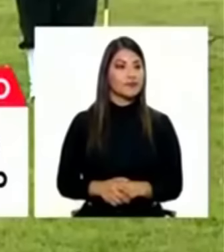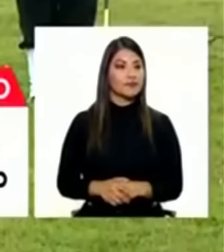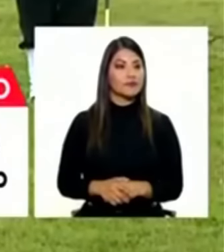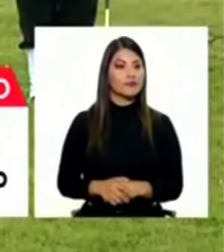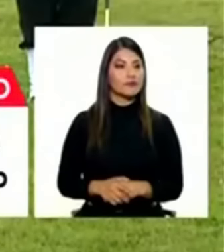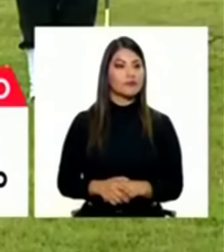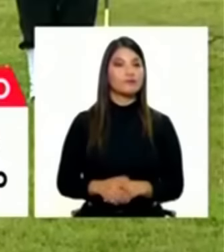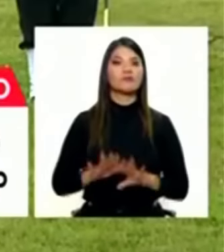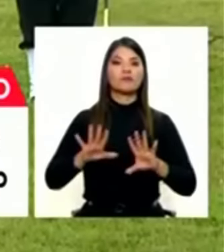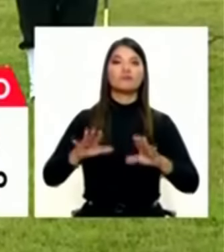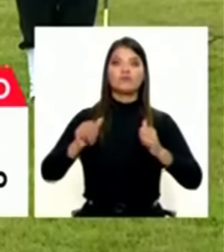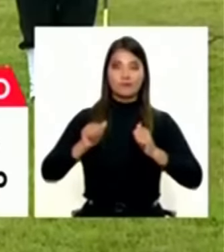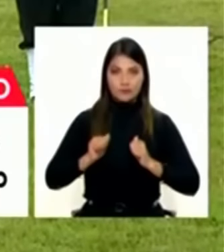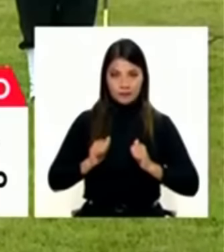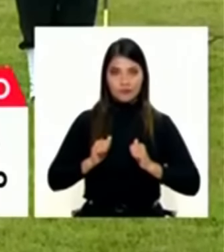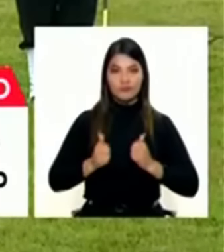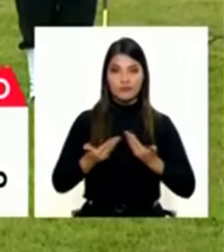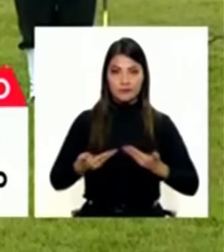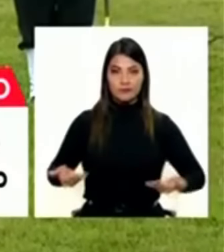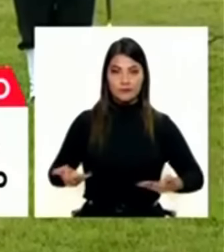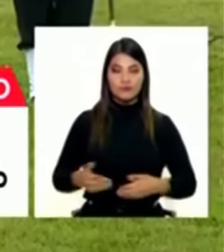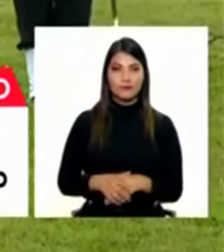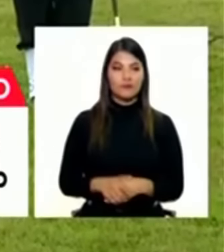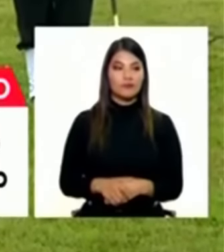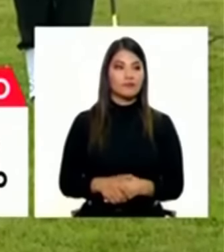descansen. ¡Armas!